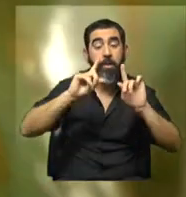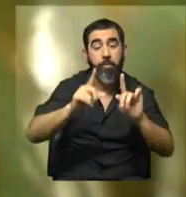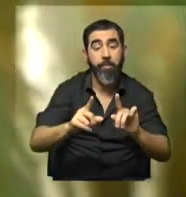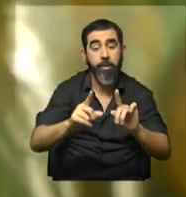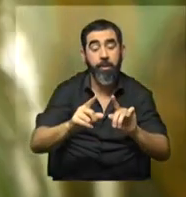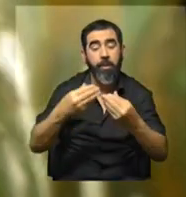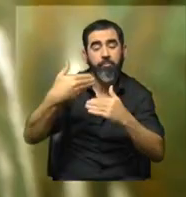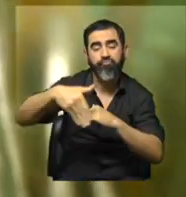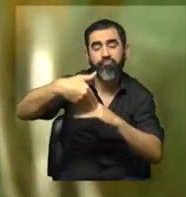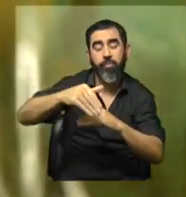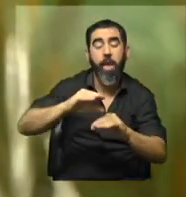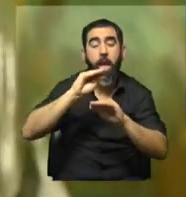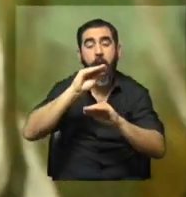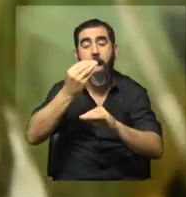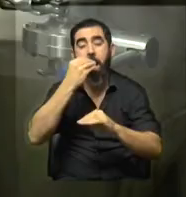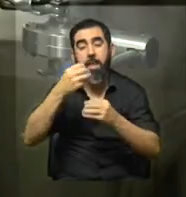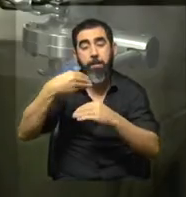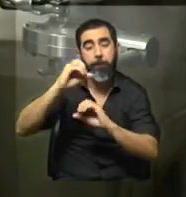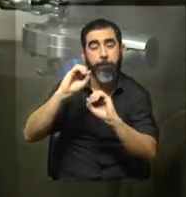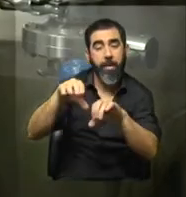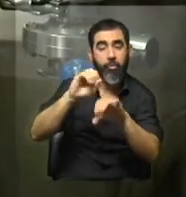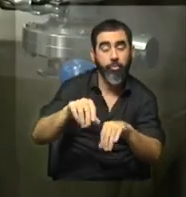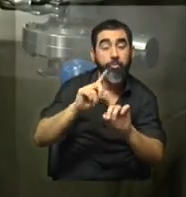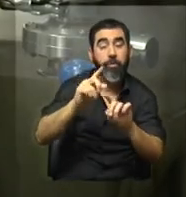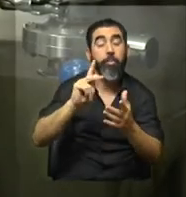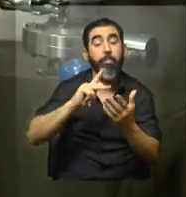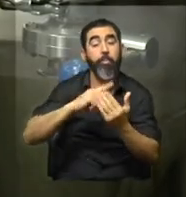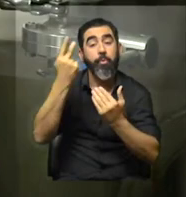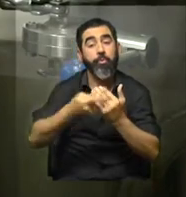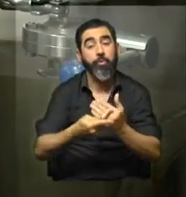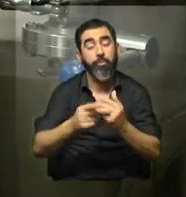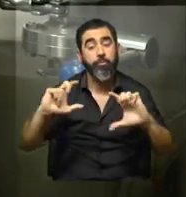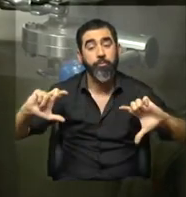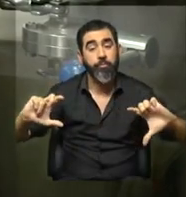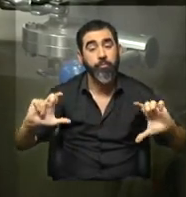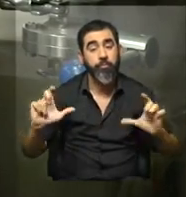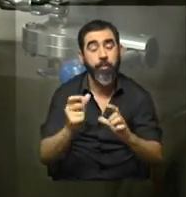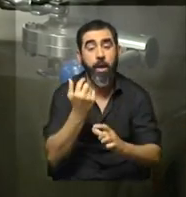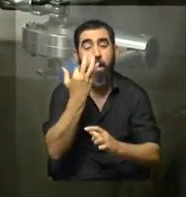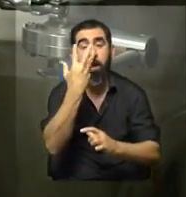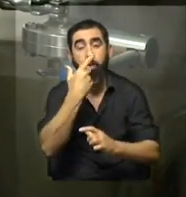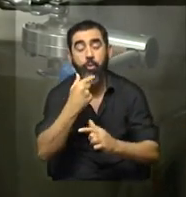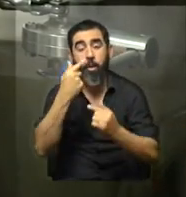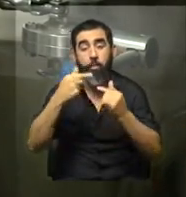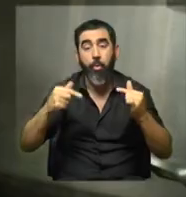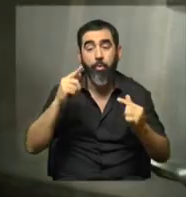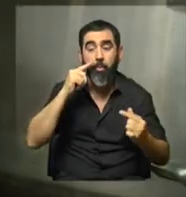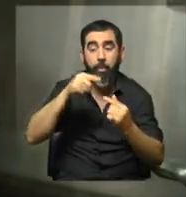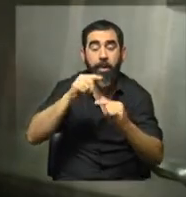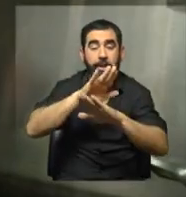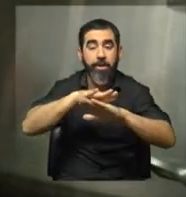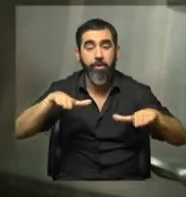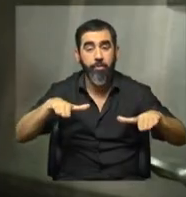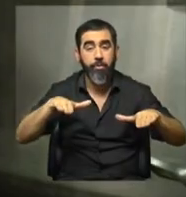de alimentos. También hicimos un proyecto sobre reducción de azúcar en productos dirigidos a niños.